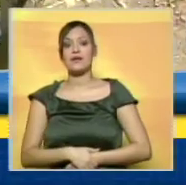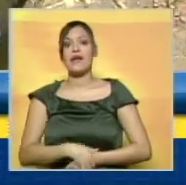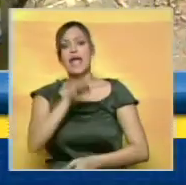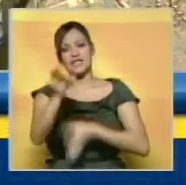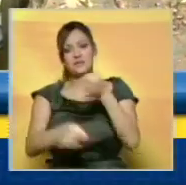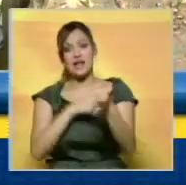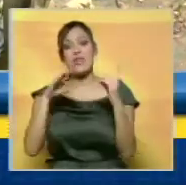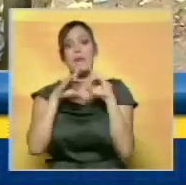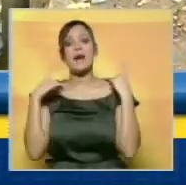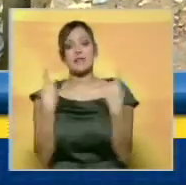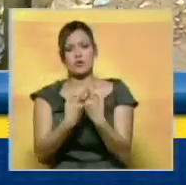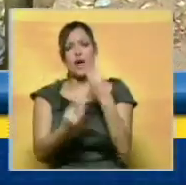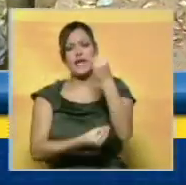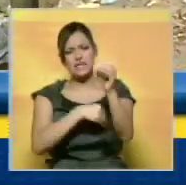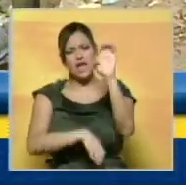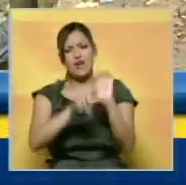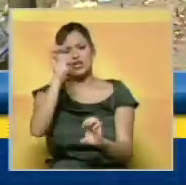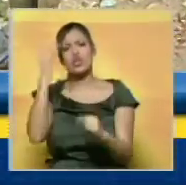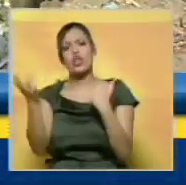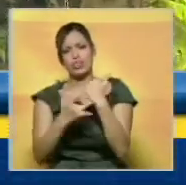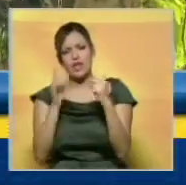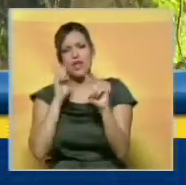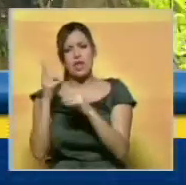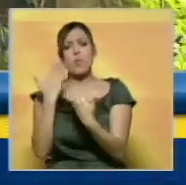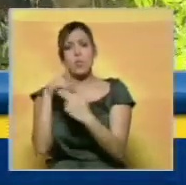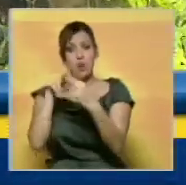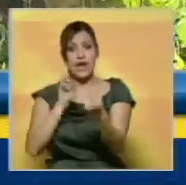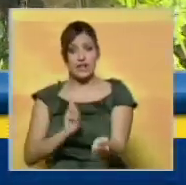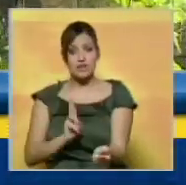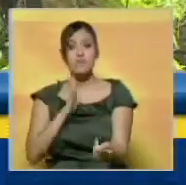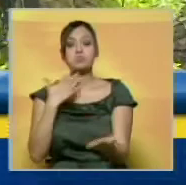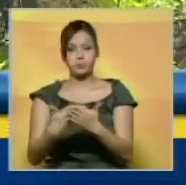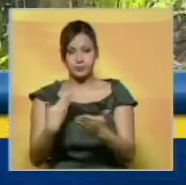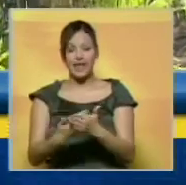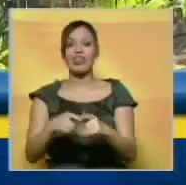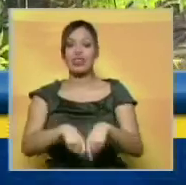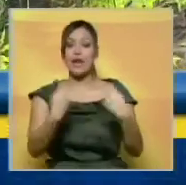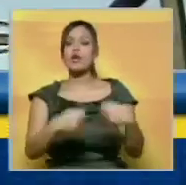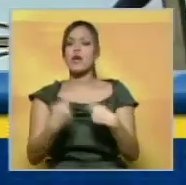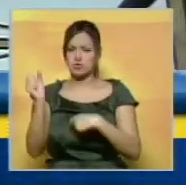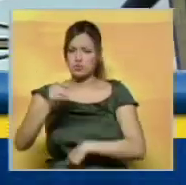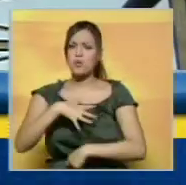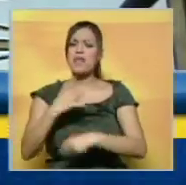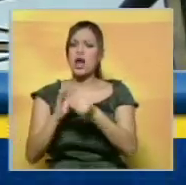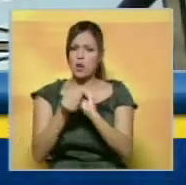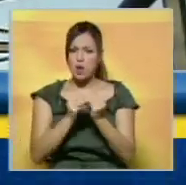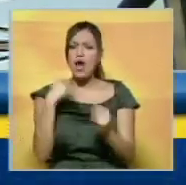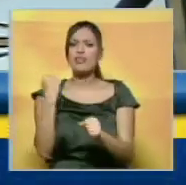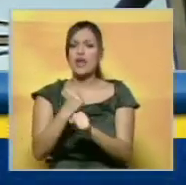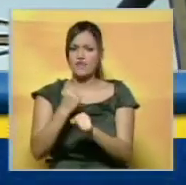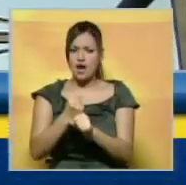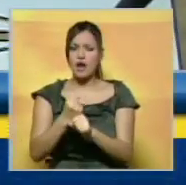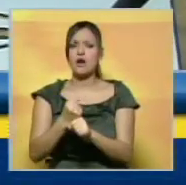que su despacho realizó una evaluación técnica en el puente del Samán. Constataron que los daños son reparables y que los trabajos de reconstrucción se demorarán